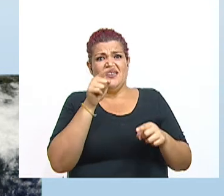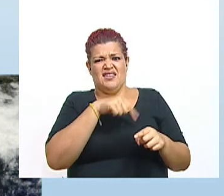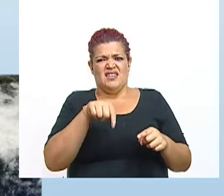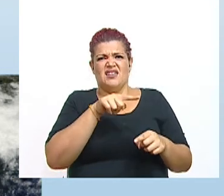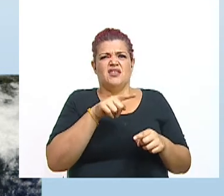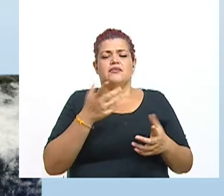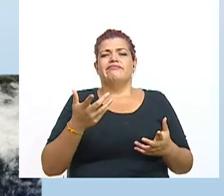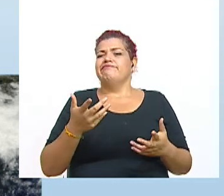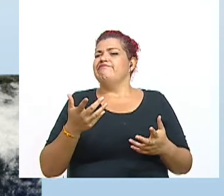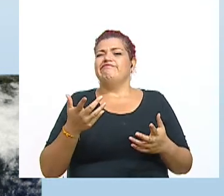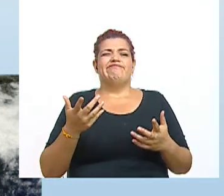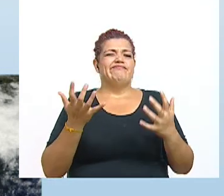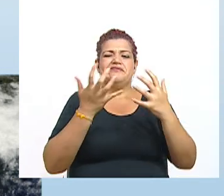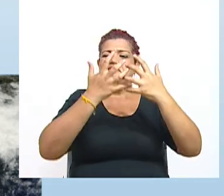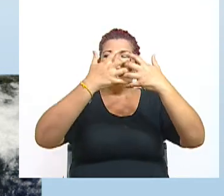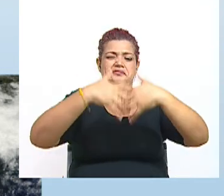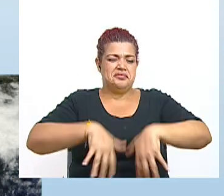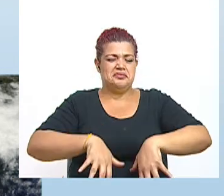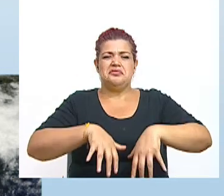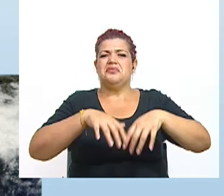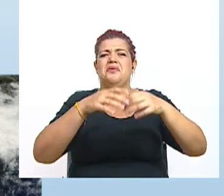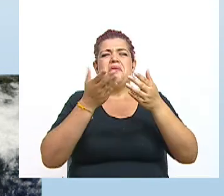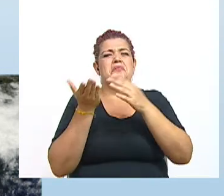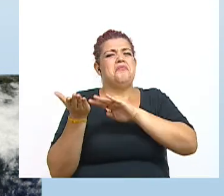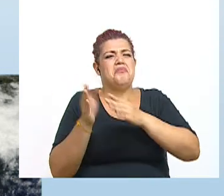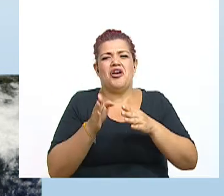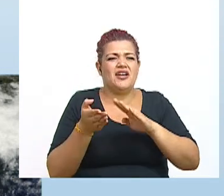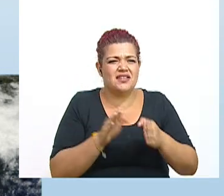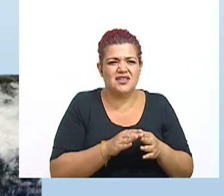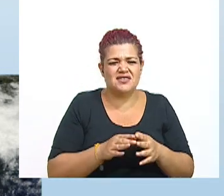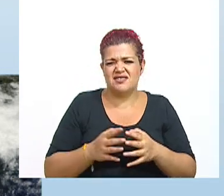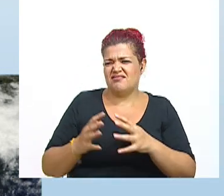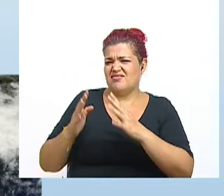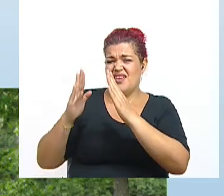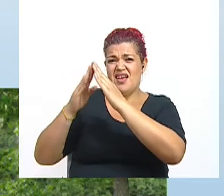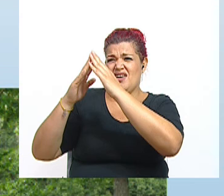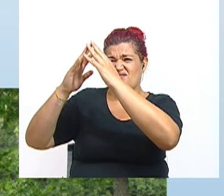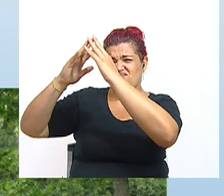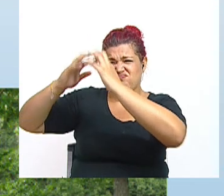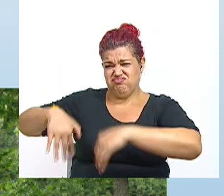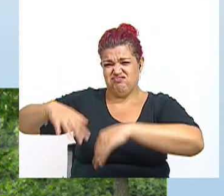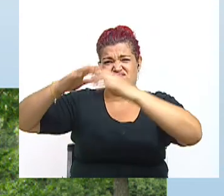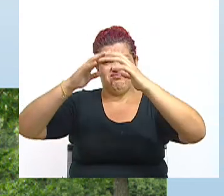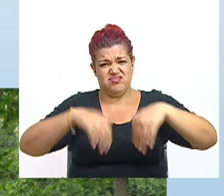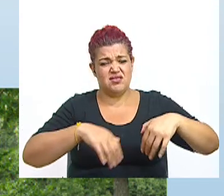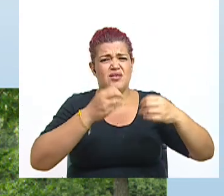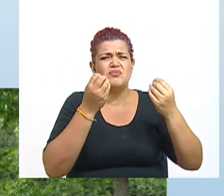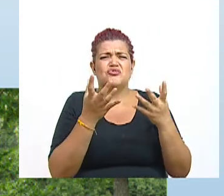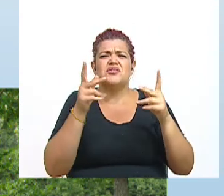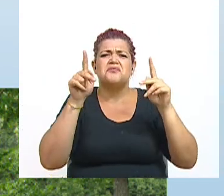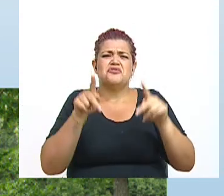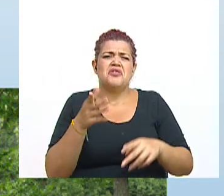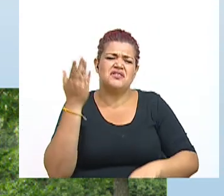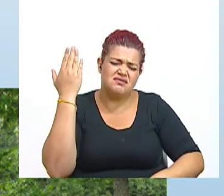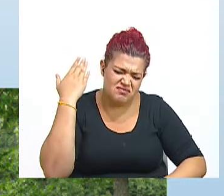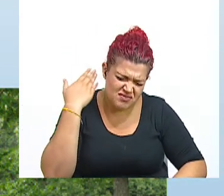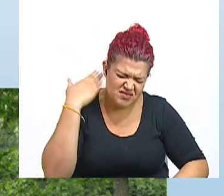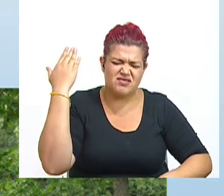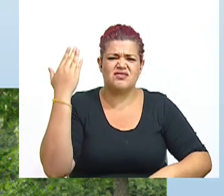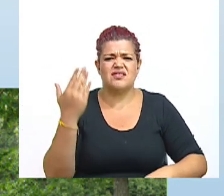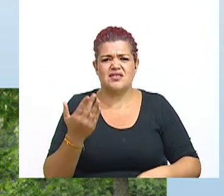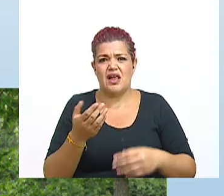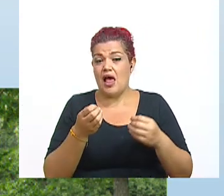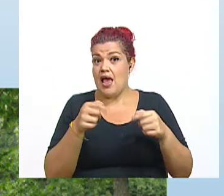en la infraestructura, pérdida de vidas humanas, derrumbes y gran cantidad de damnificados. En el caso